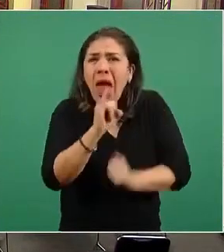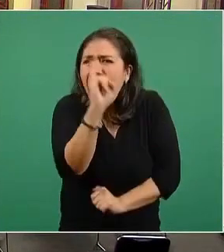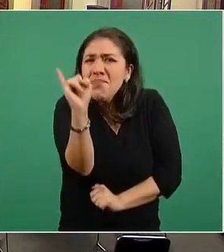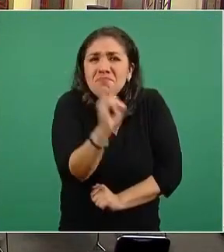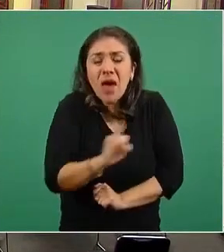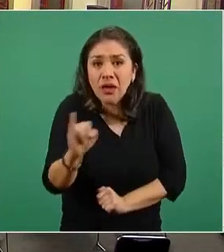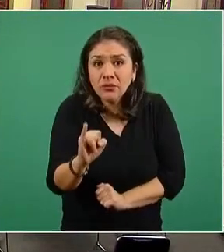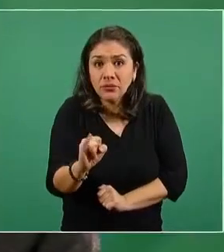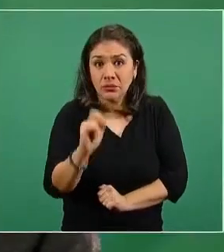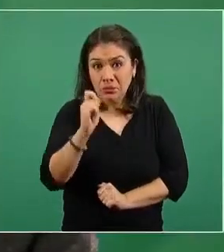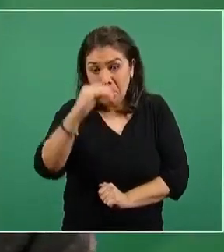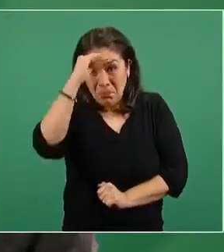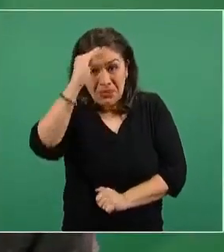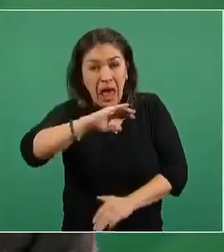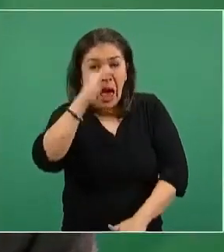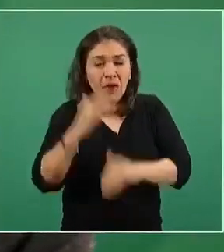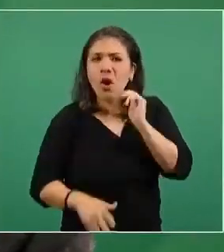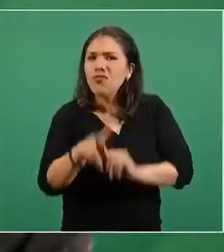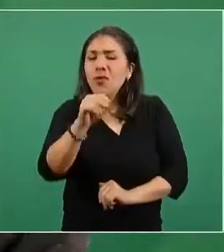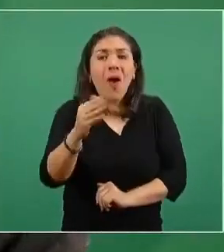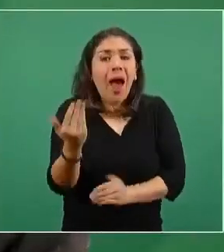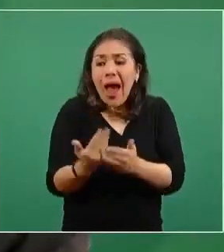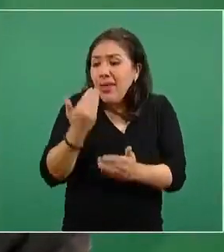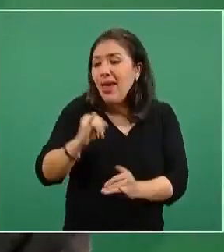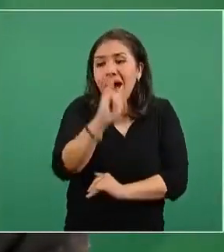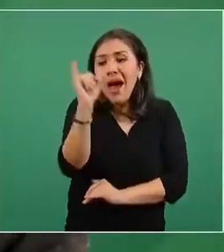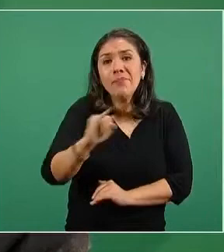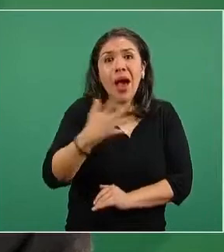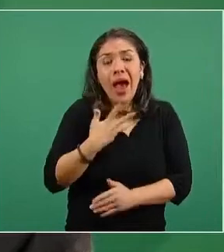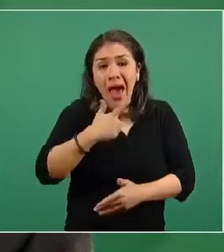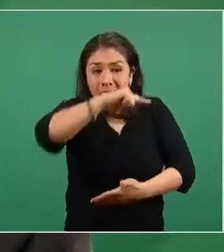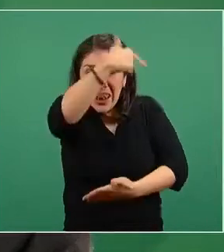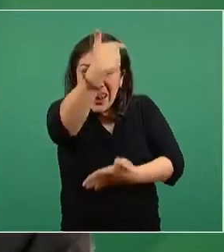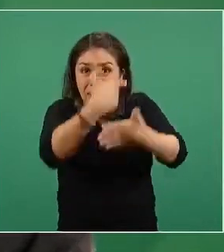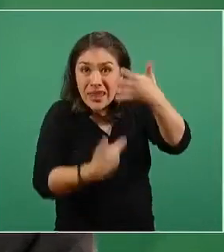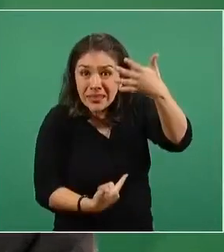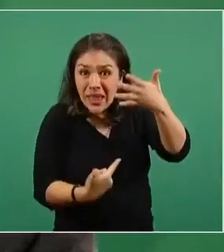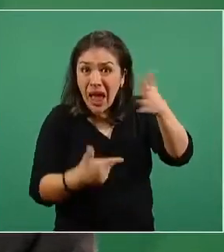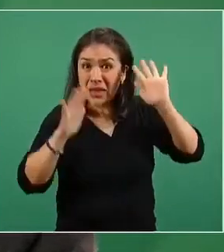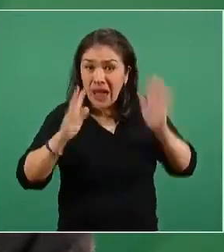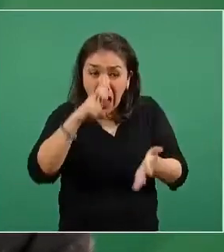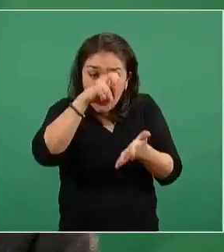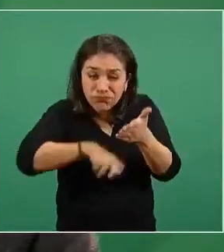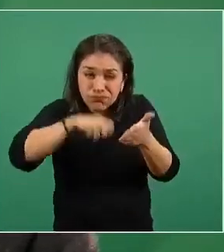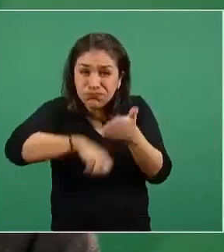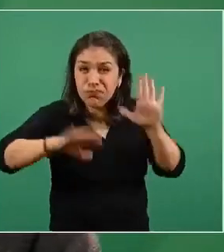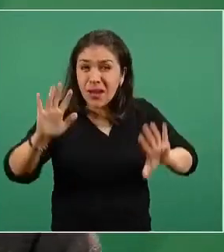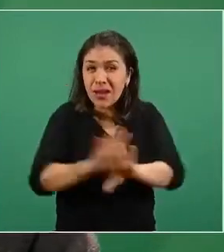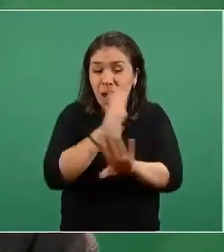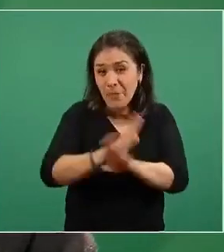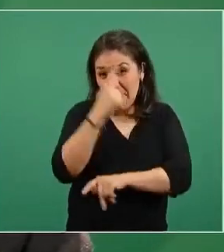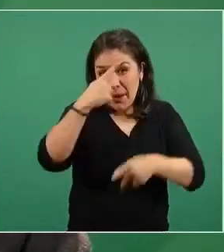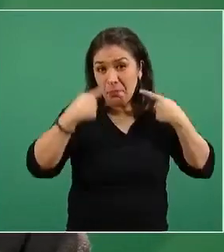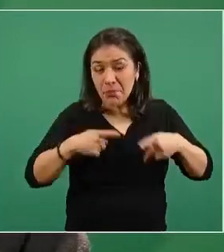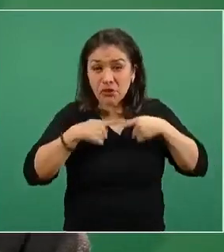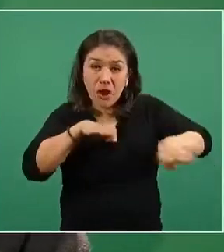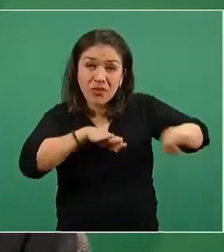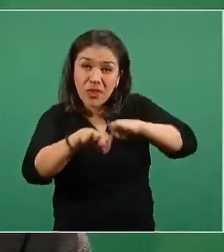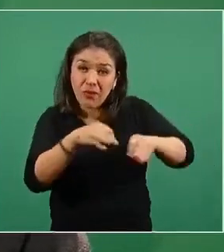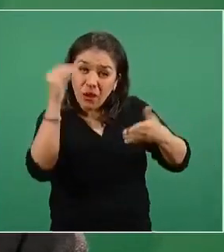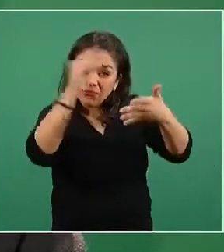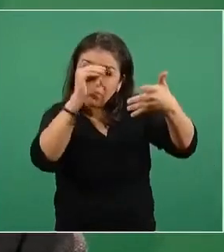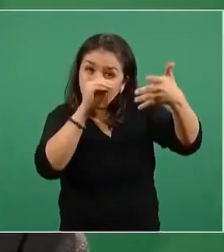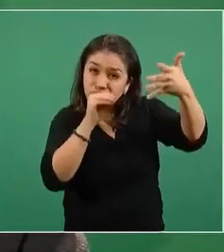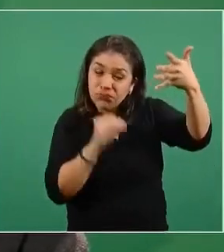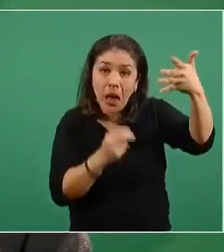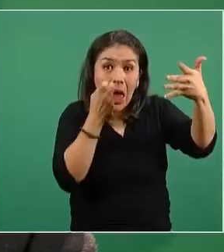se acabaron los censos, nunca ha existido un censo actualizado del personal que trabaja en los